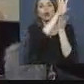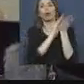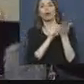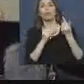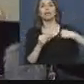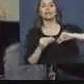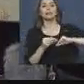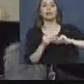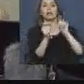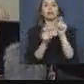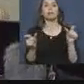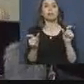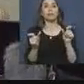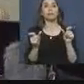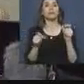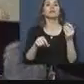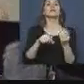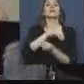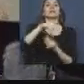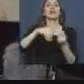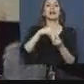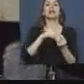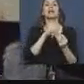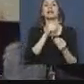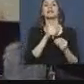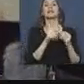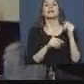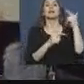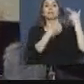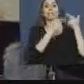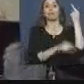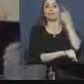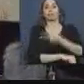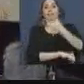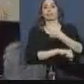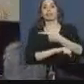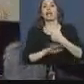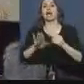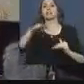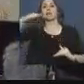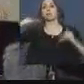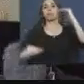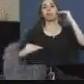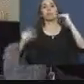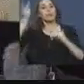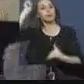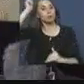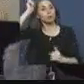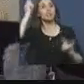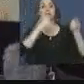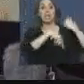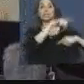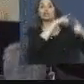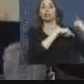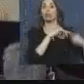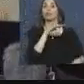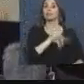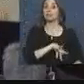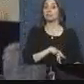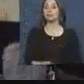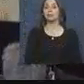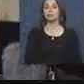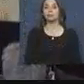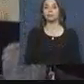nuestra población mestiza, impuesta por nuestra clase dominante a través de nuestra historia. En efecto,